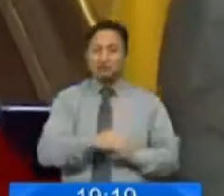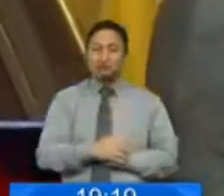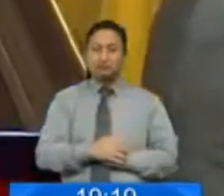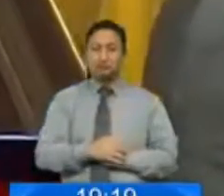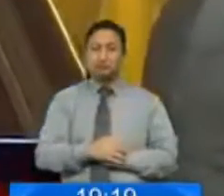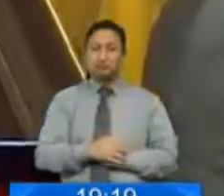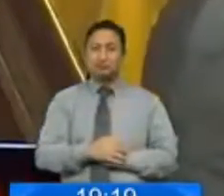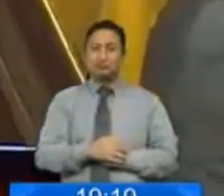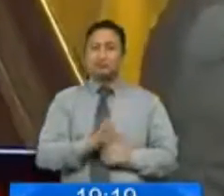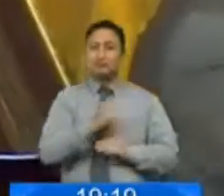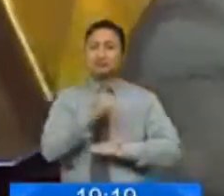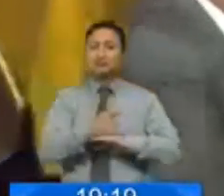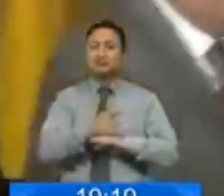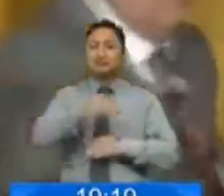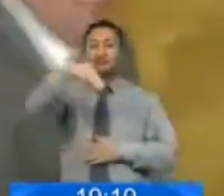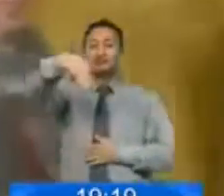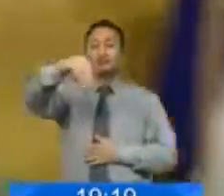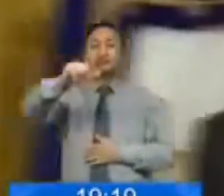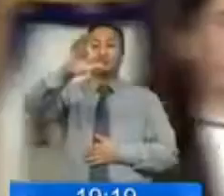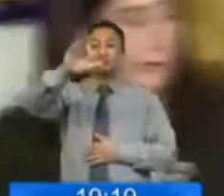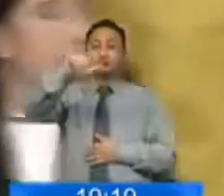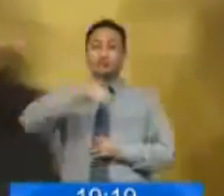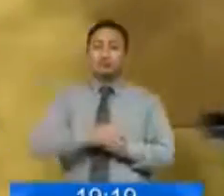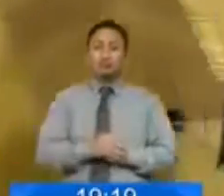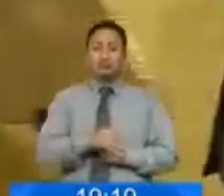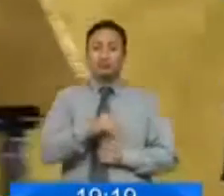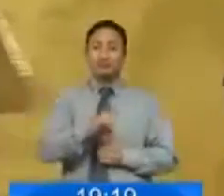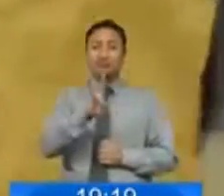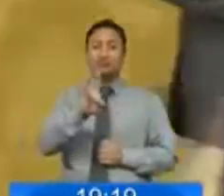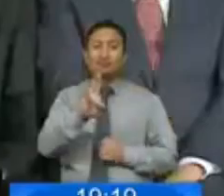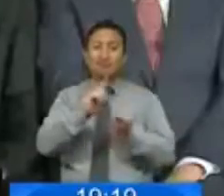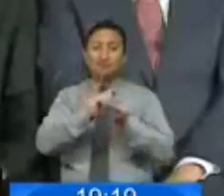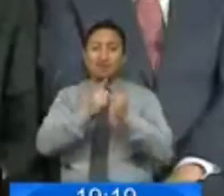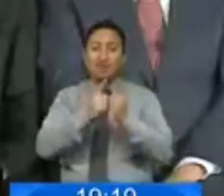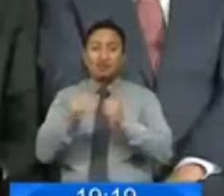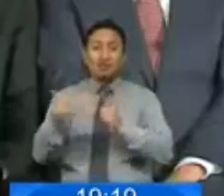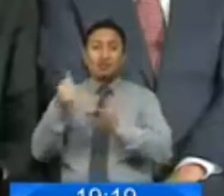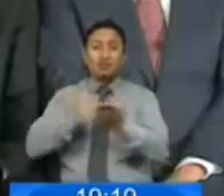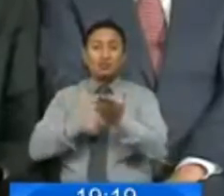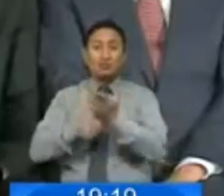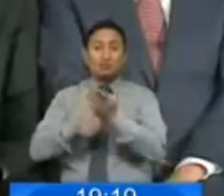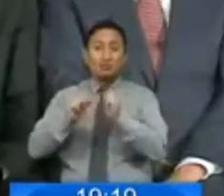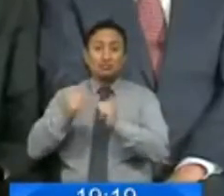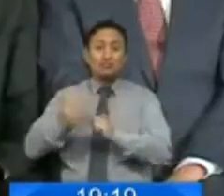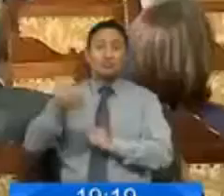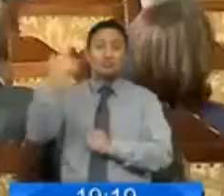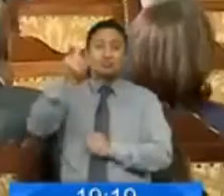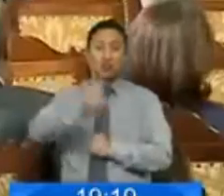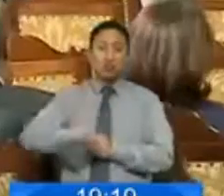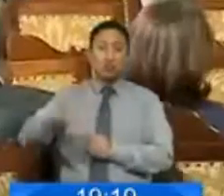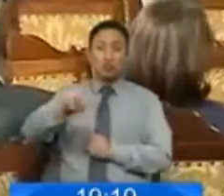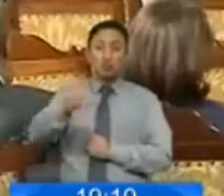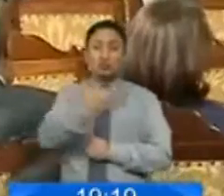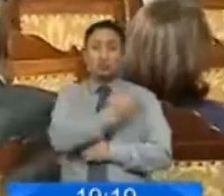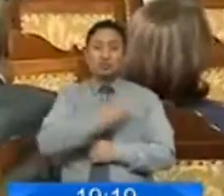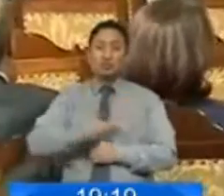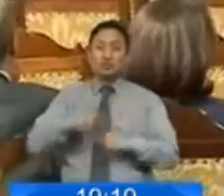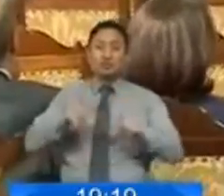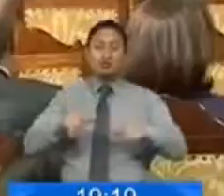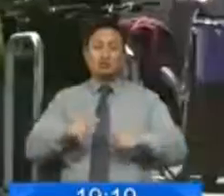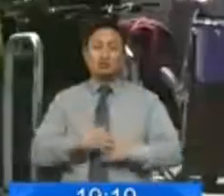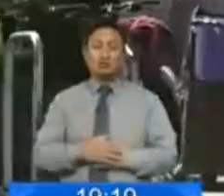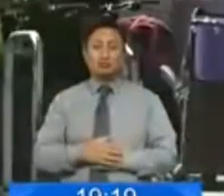La designación de Marcelo Mata fue uno de los 7 cambios en el gabinete que oficializó el pasado lunes el presidente